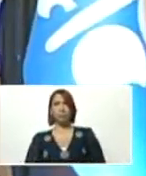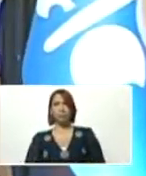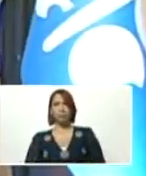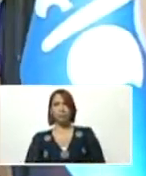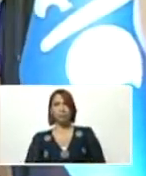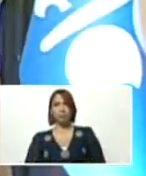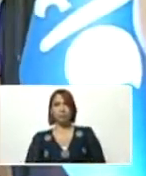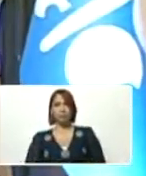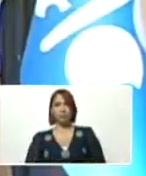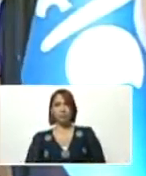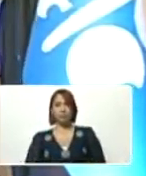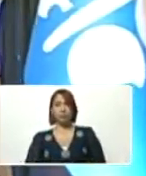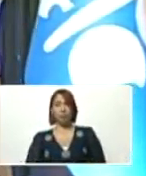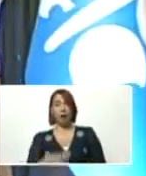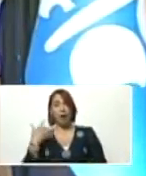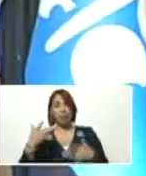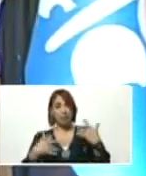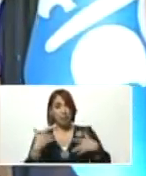Este es un acto